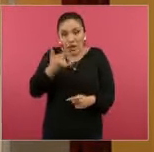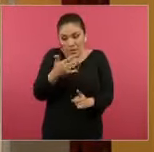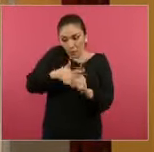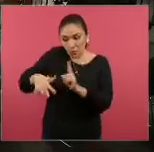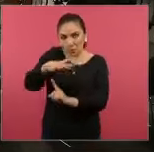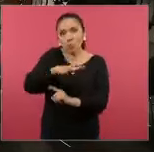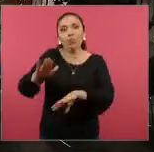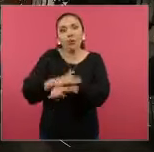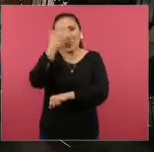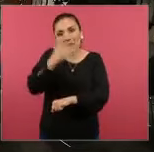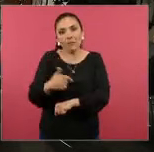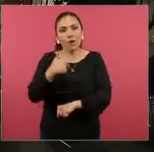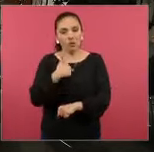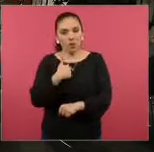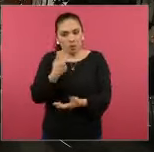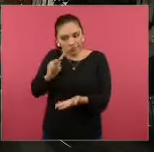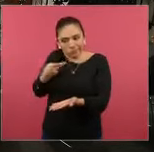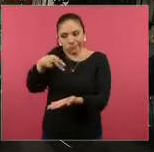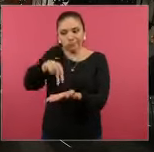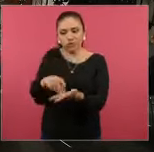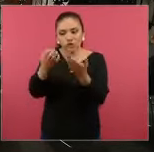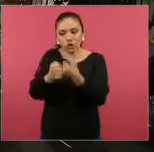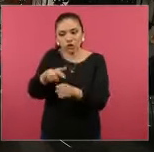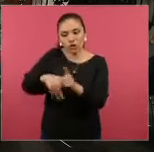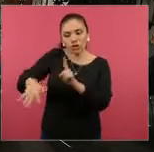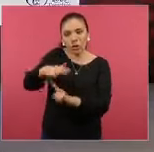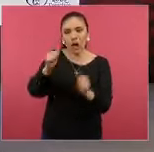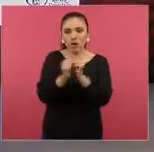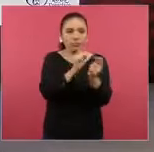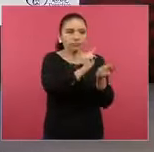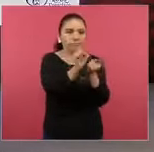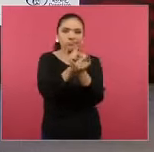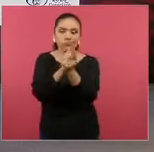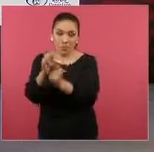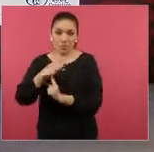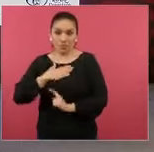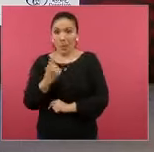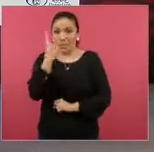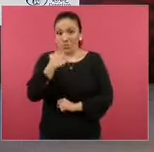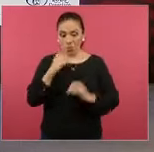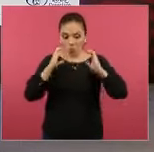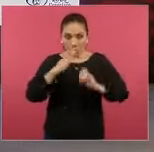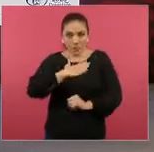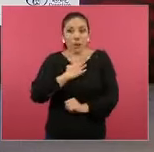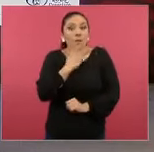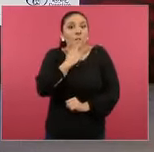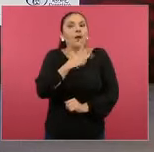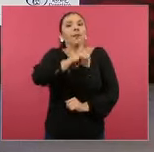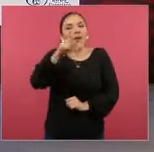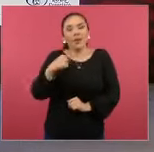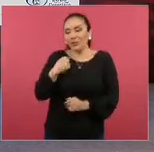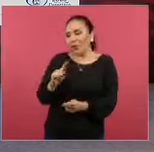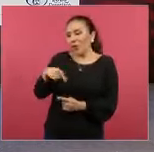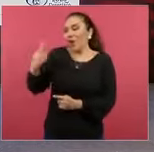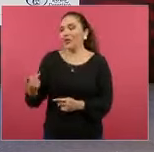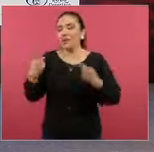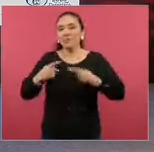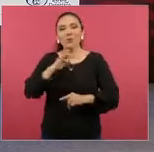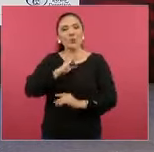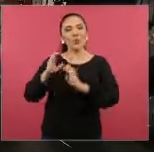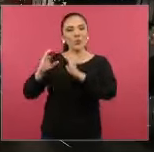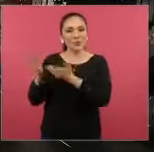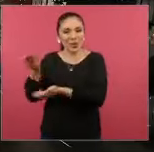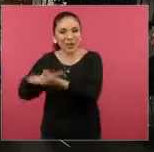seres sociales, somos seres que estamos en interacción con otros, así que me cuido yo para poder cuidar al otro. Proseguimos, por